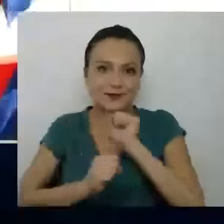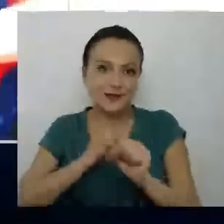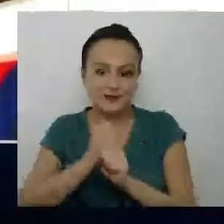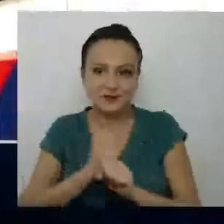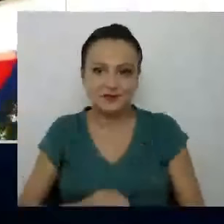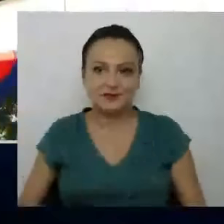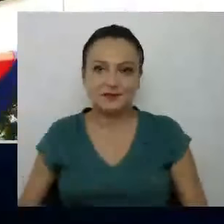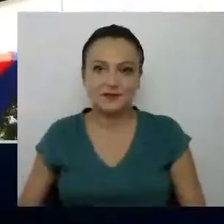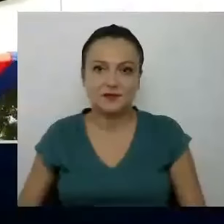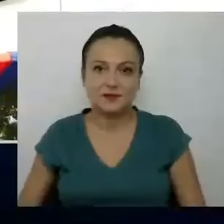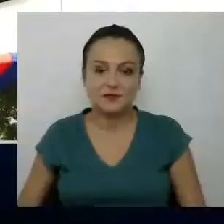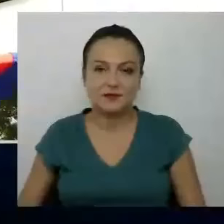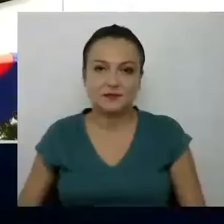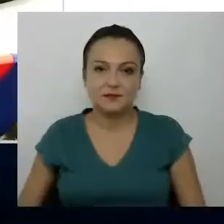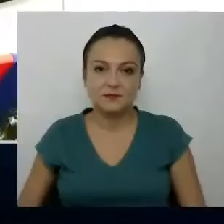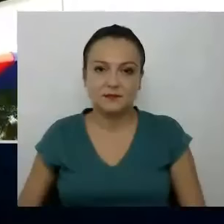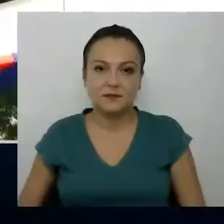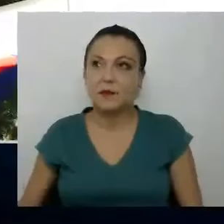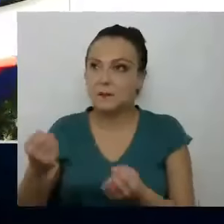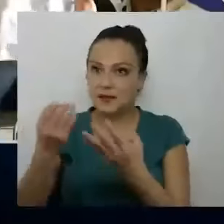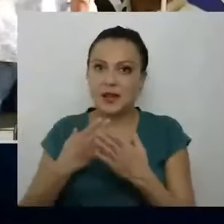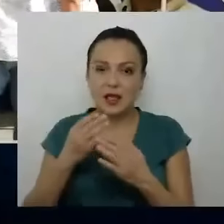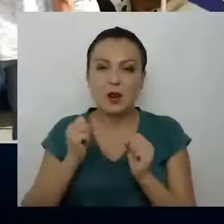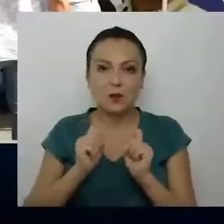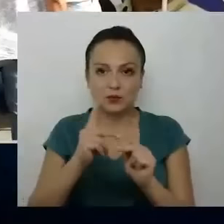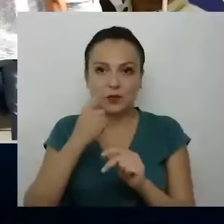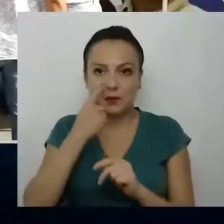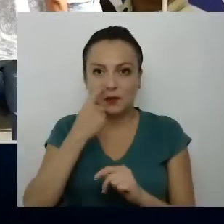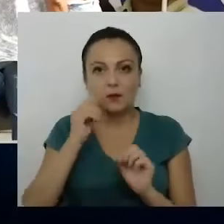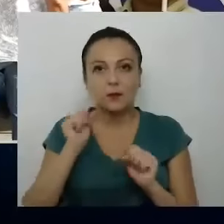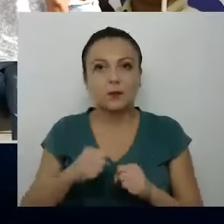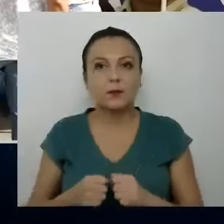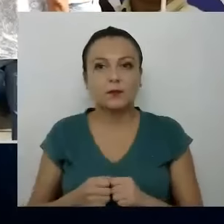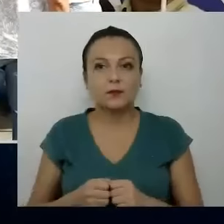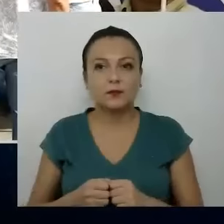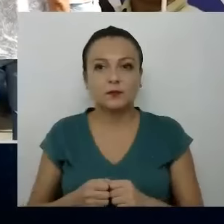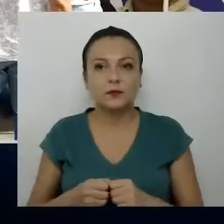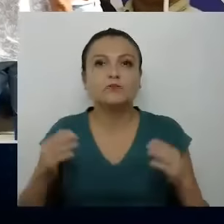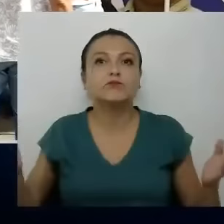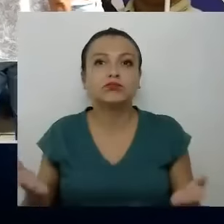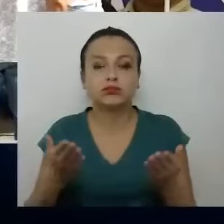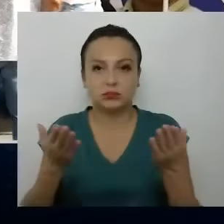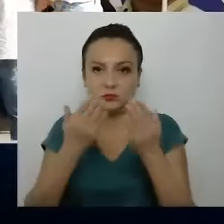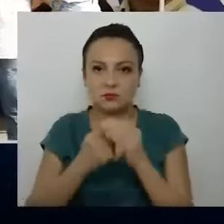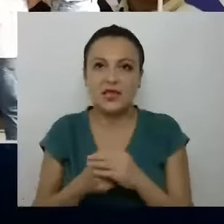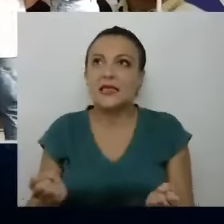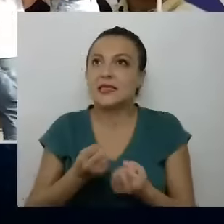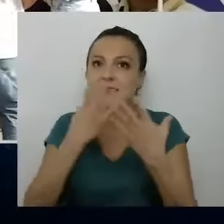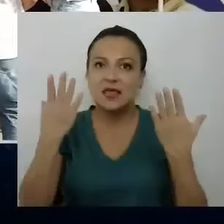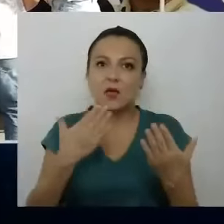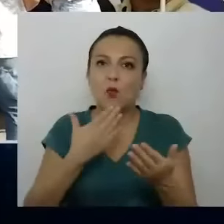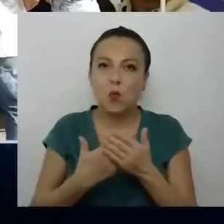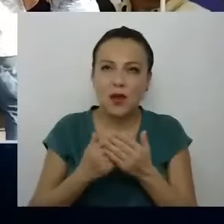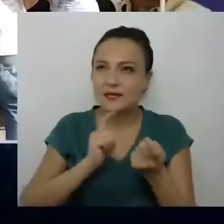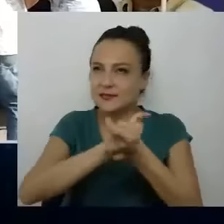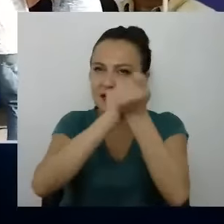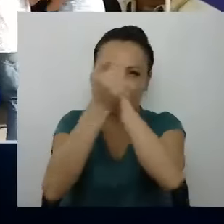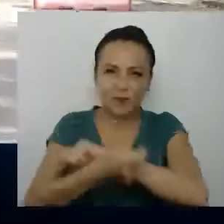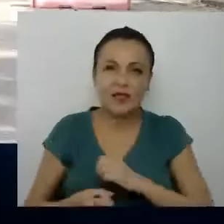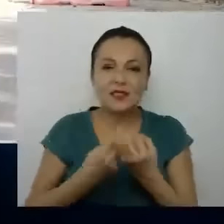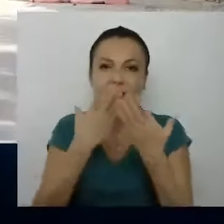que me diera la oportunidad de impulsar tantas buenas transformaciones,